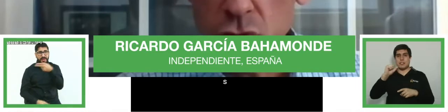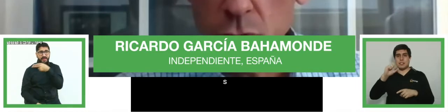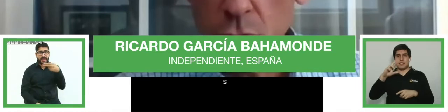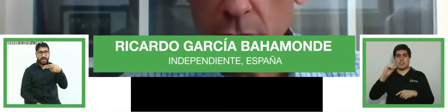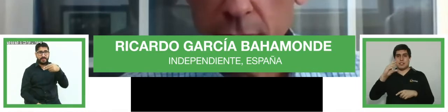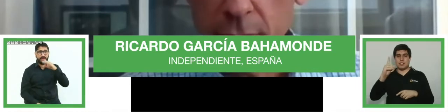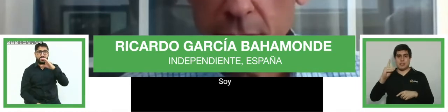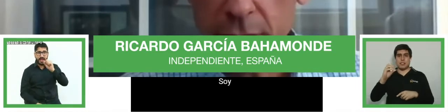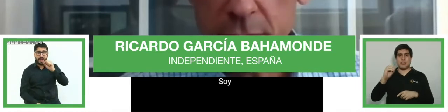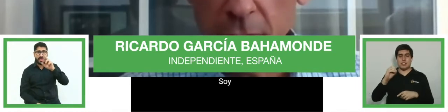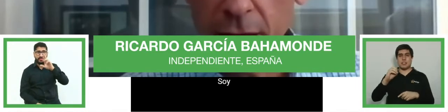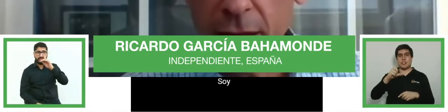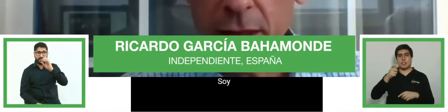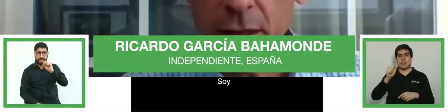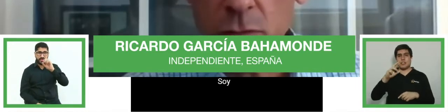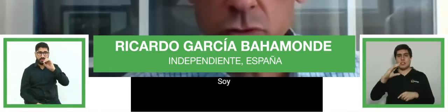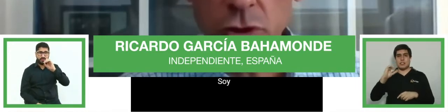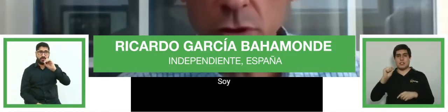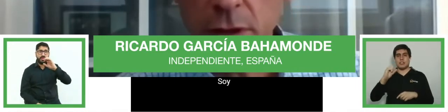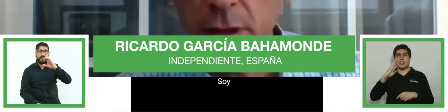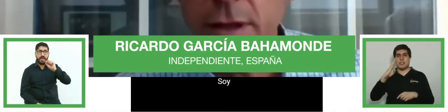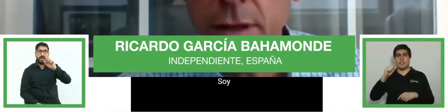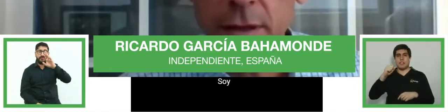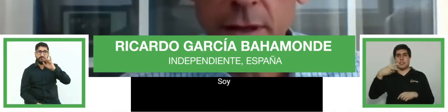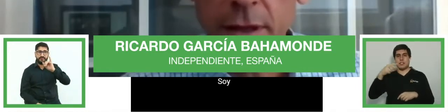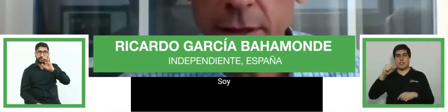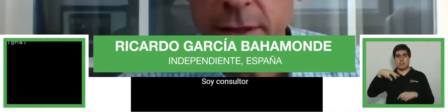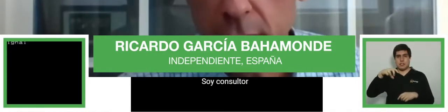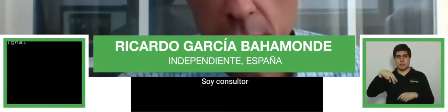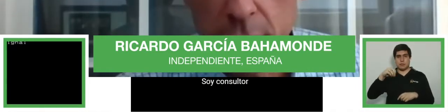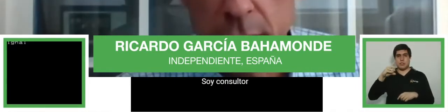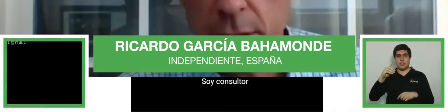soy consultor en accesibilidad e inclusión